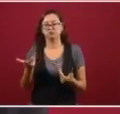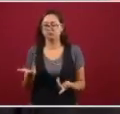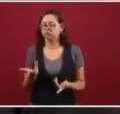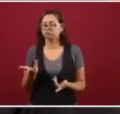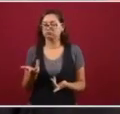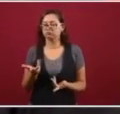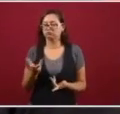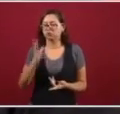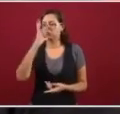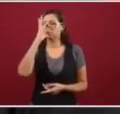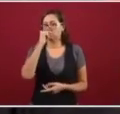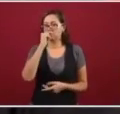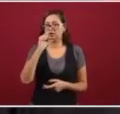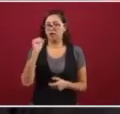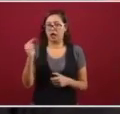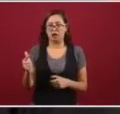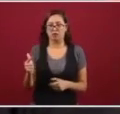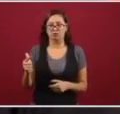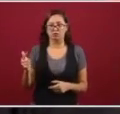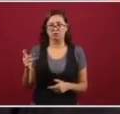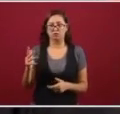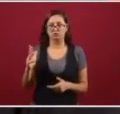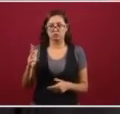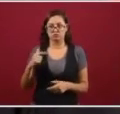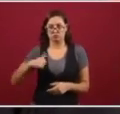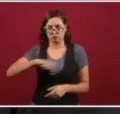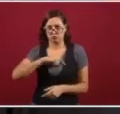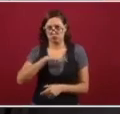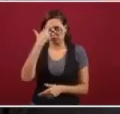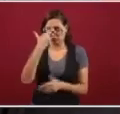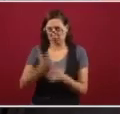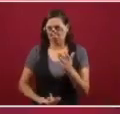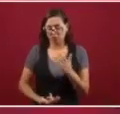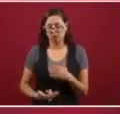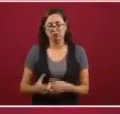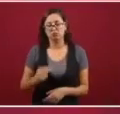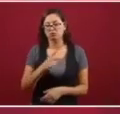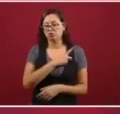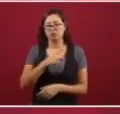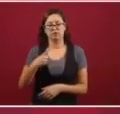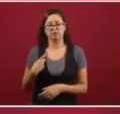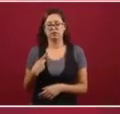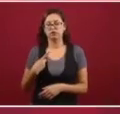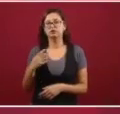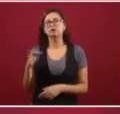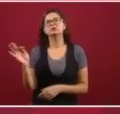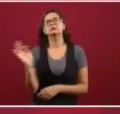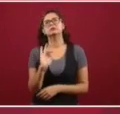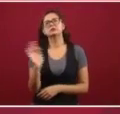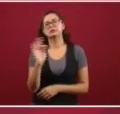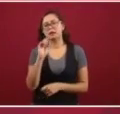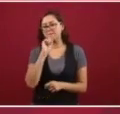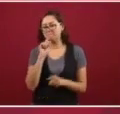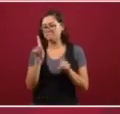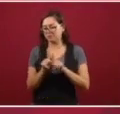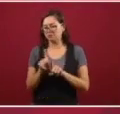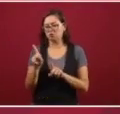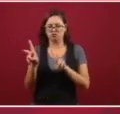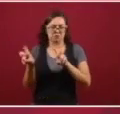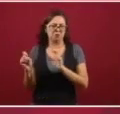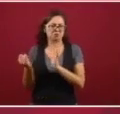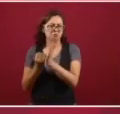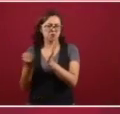una infracción legal de parte nuestra. Lo podemos hacer como se hizo con las condonaciones de